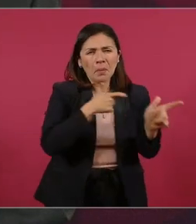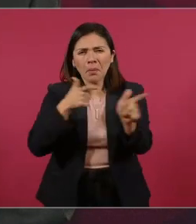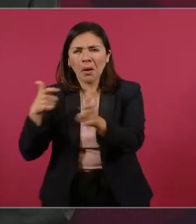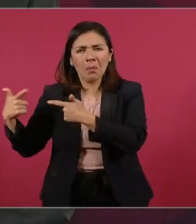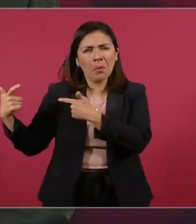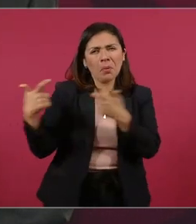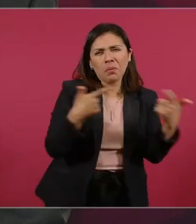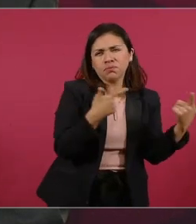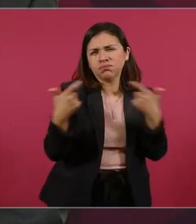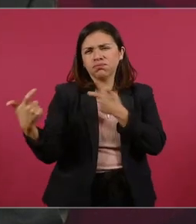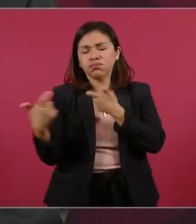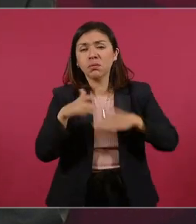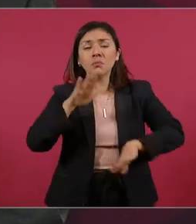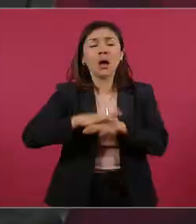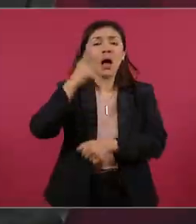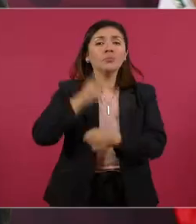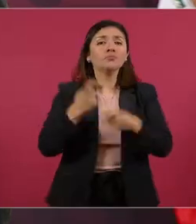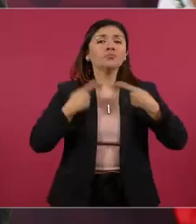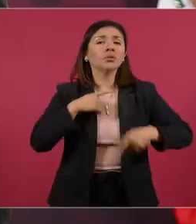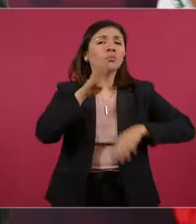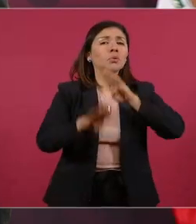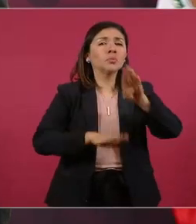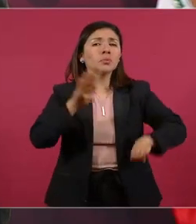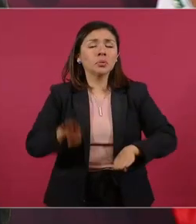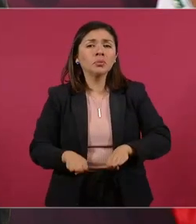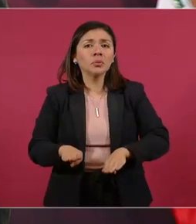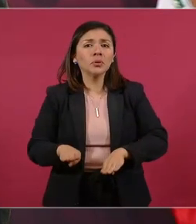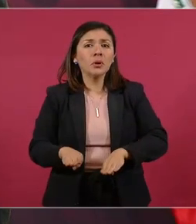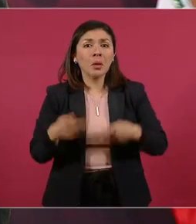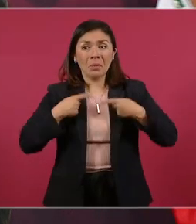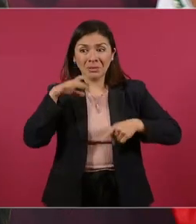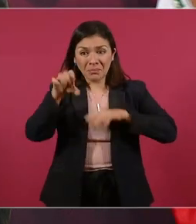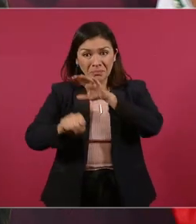eran más los muertos que los heridos y los detenidos.